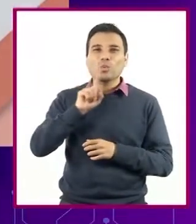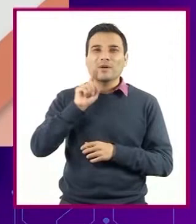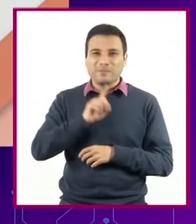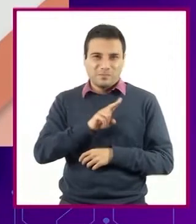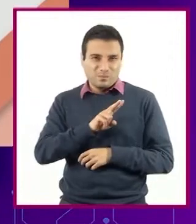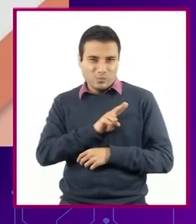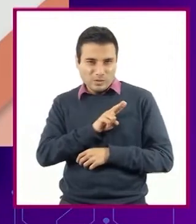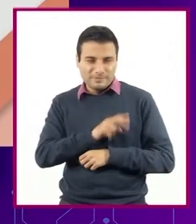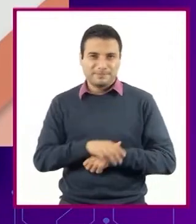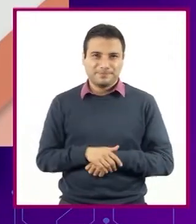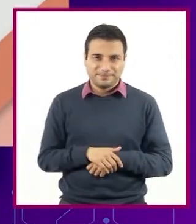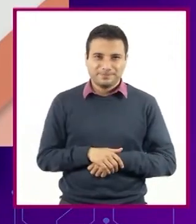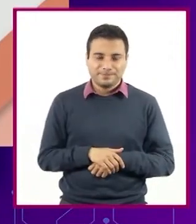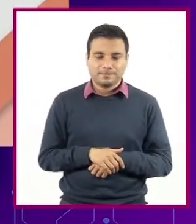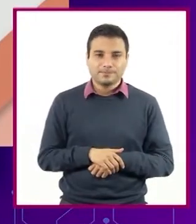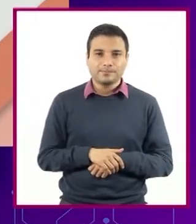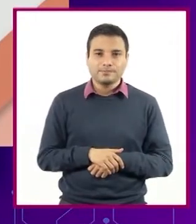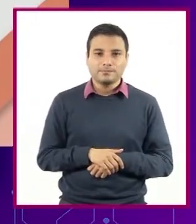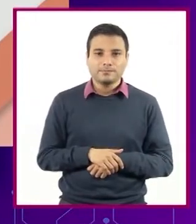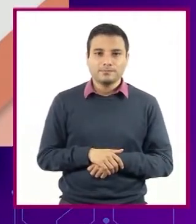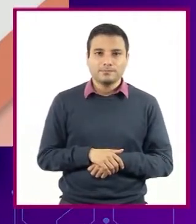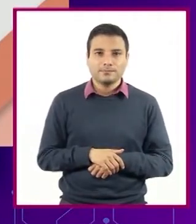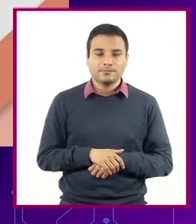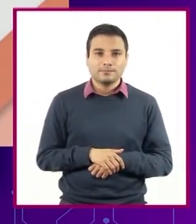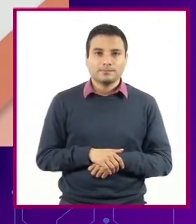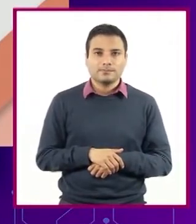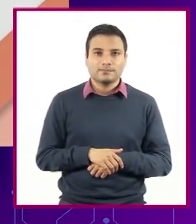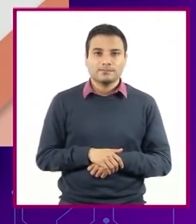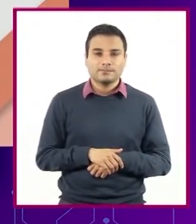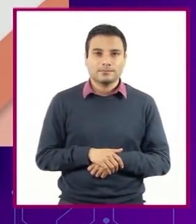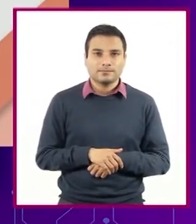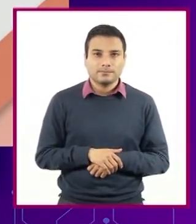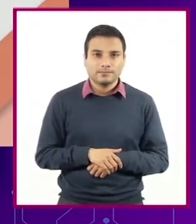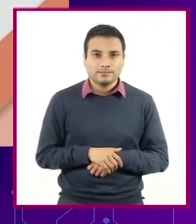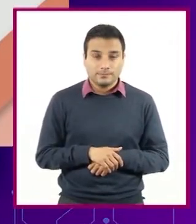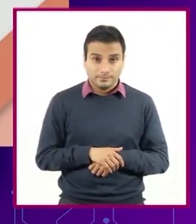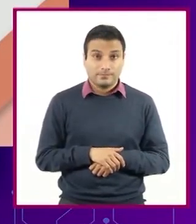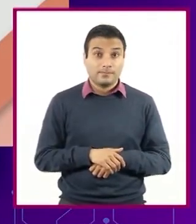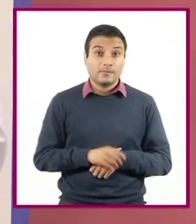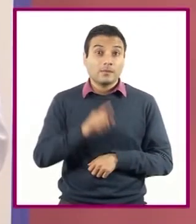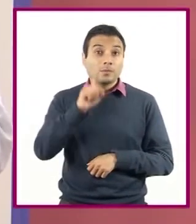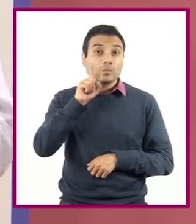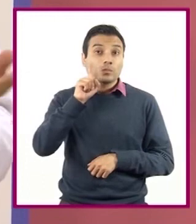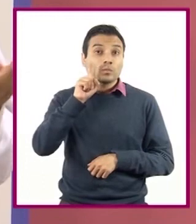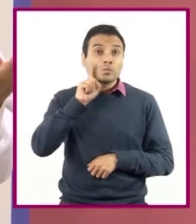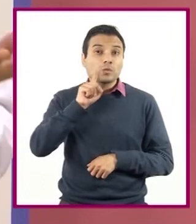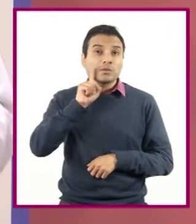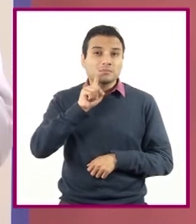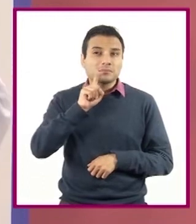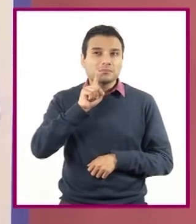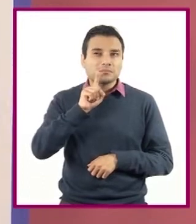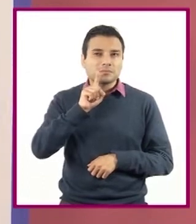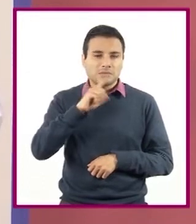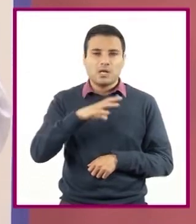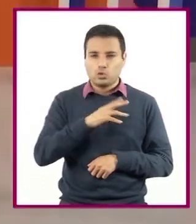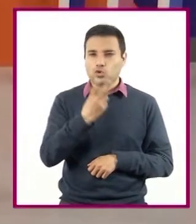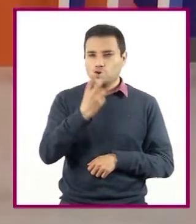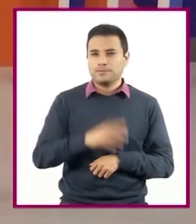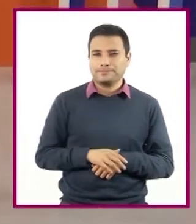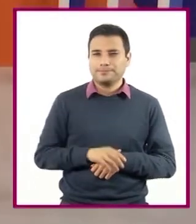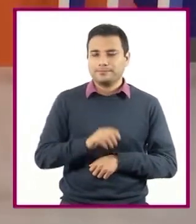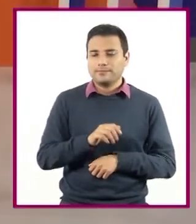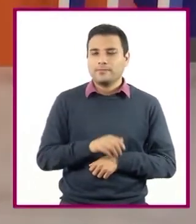monarca y madre de Hamlet, una de las dos únicas mujeres en la obra. La otra es